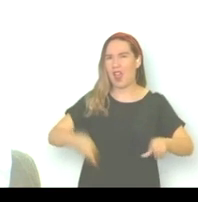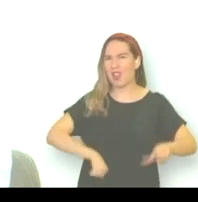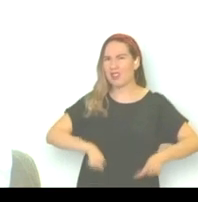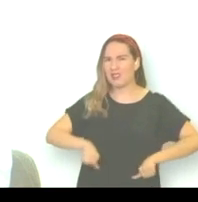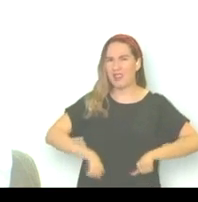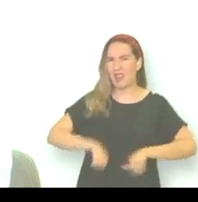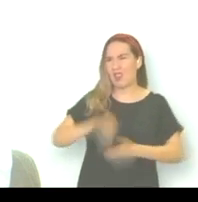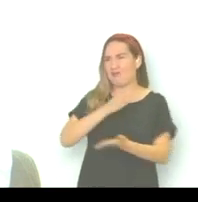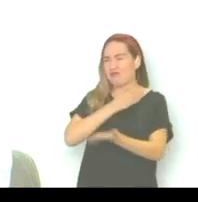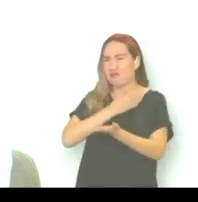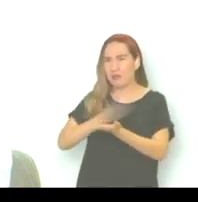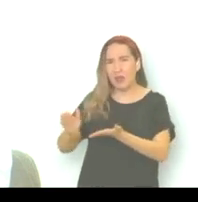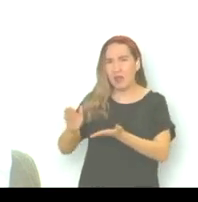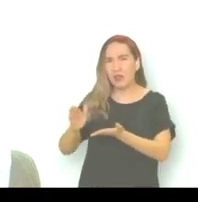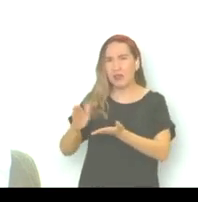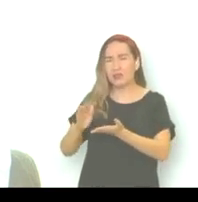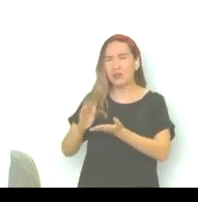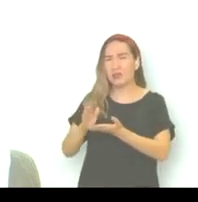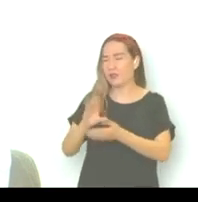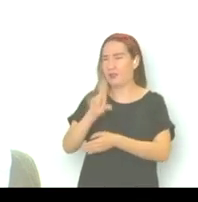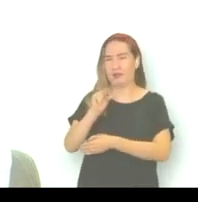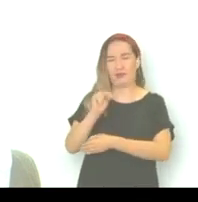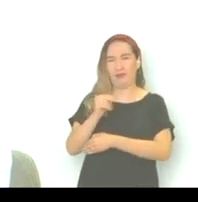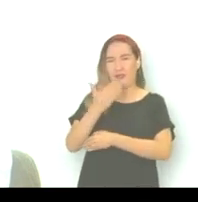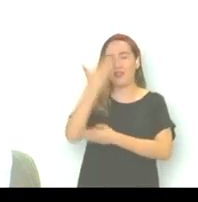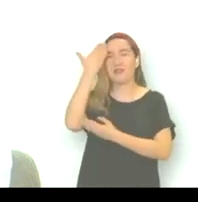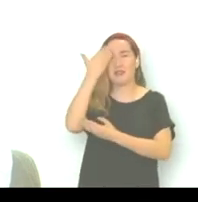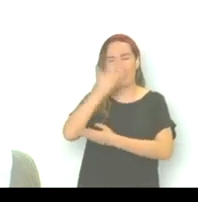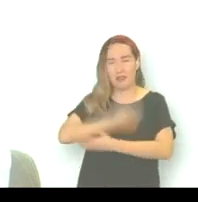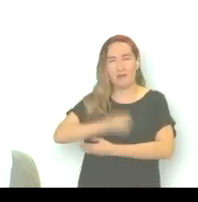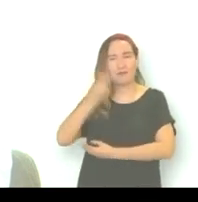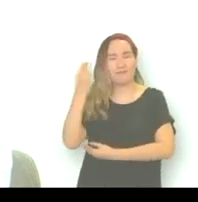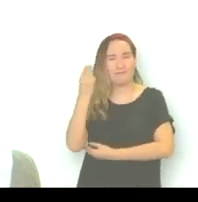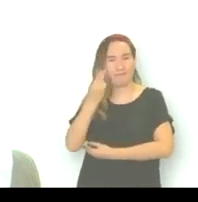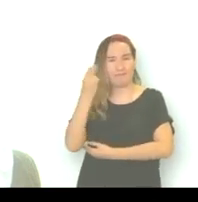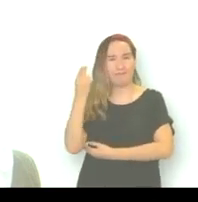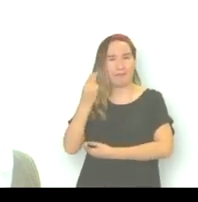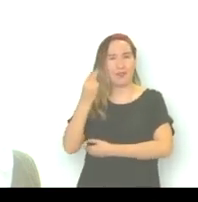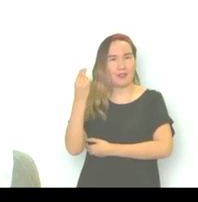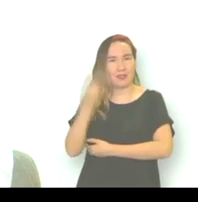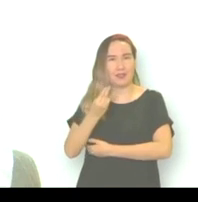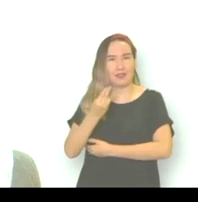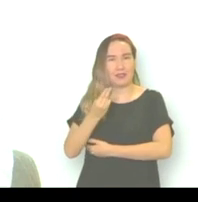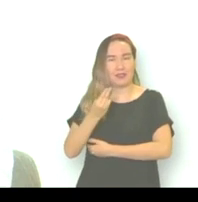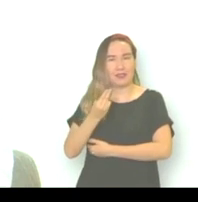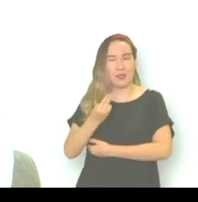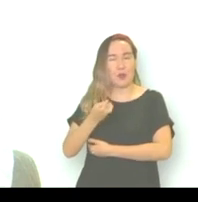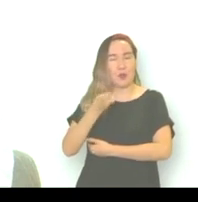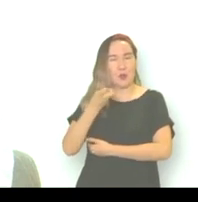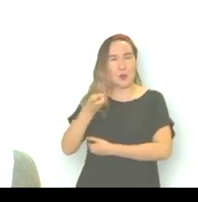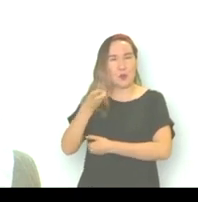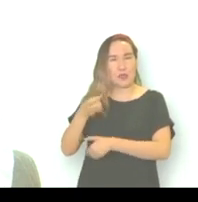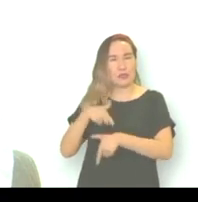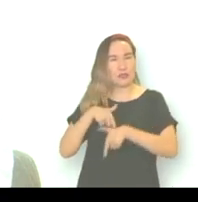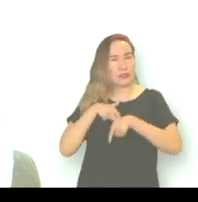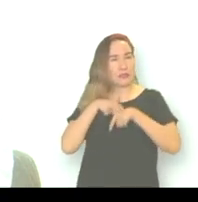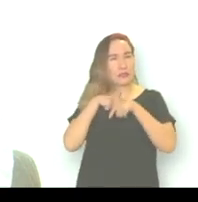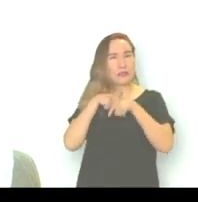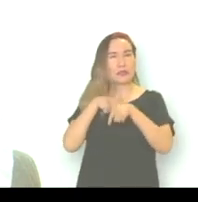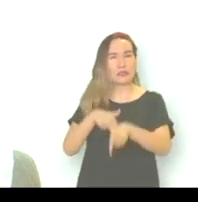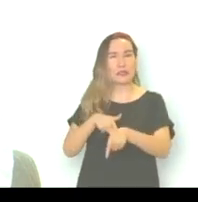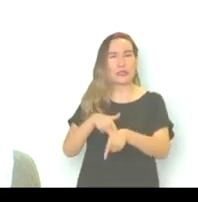algunas actividades que sabemos que también se requieren hacer, que sabemos que también se necesita llevar